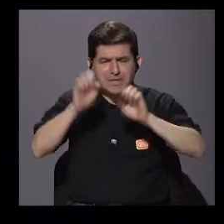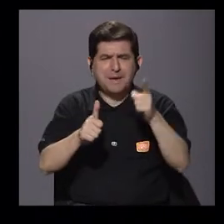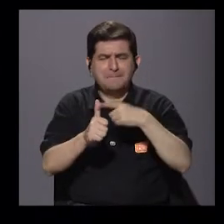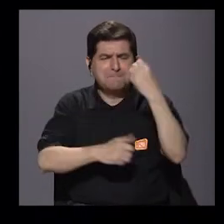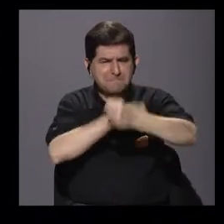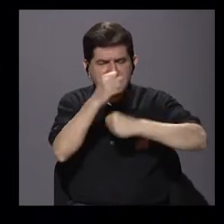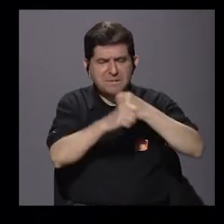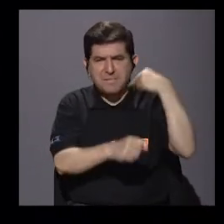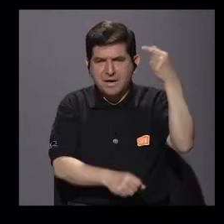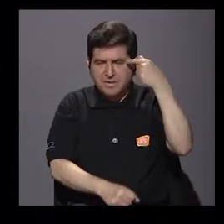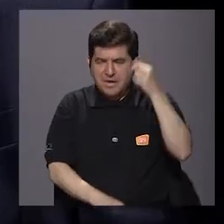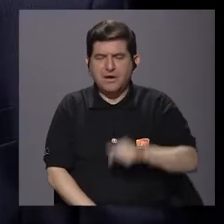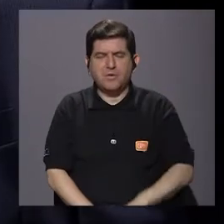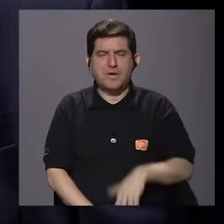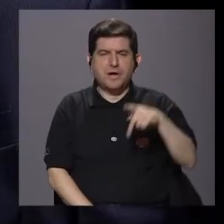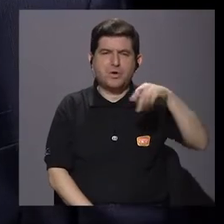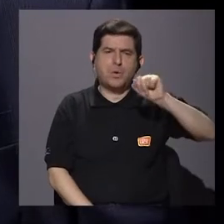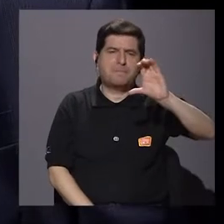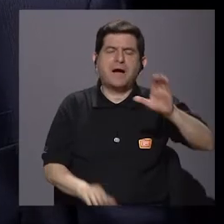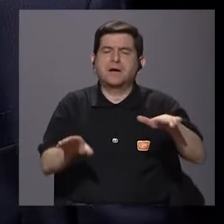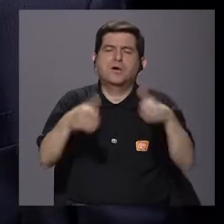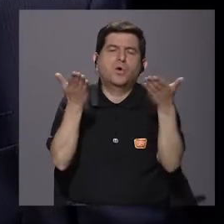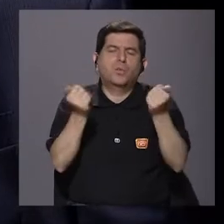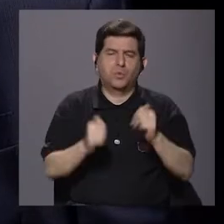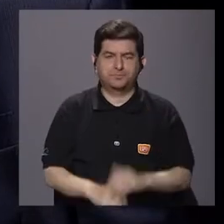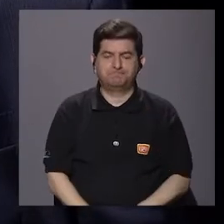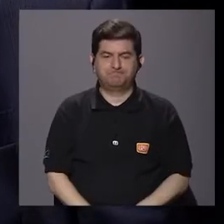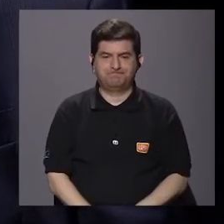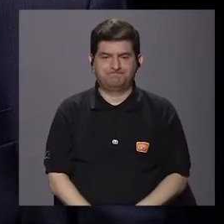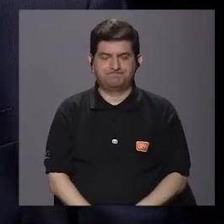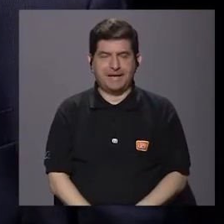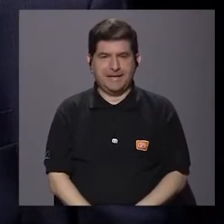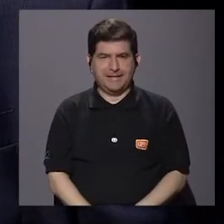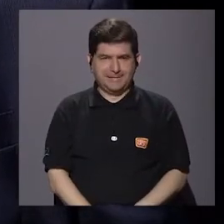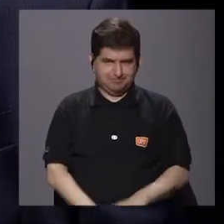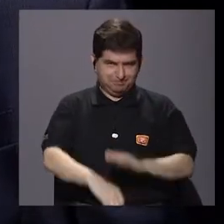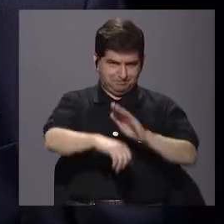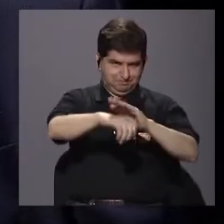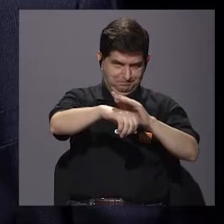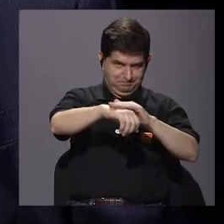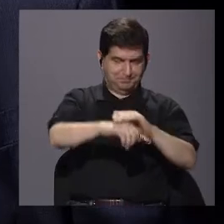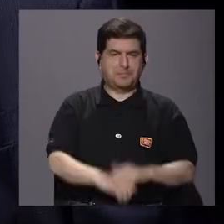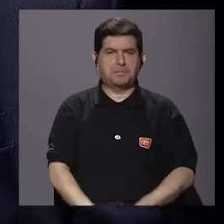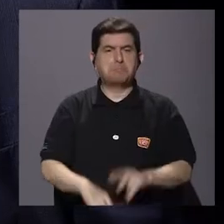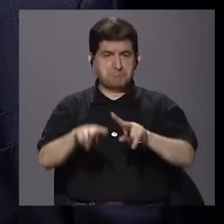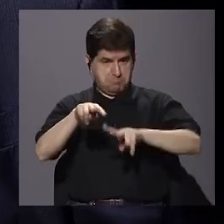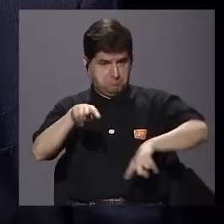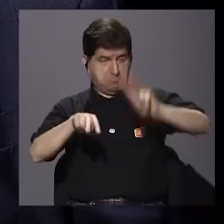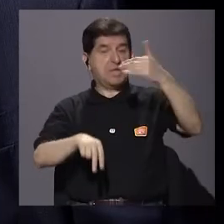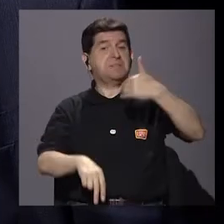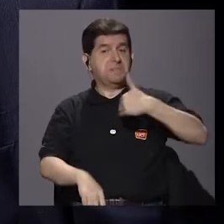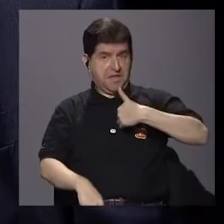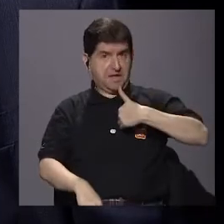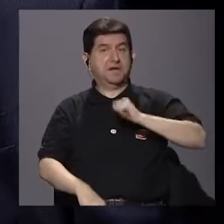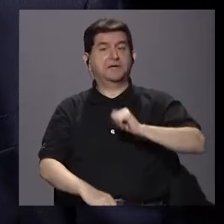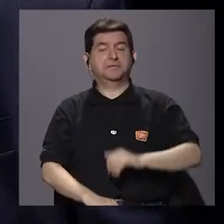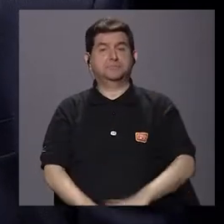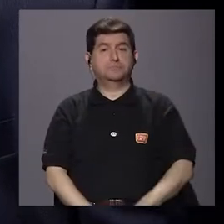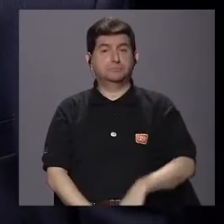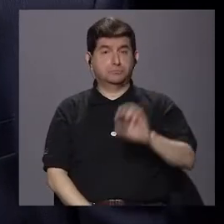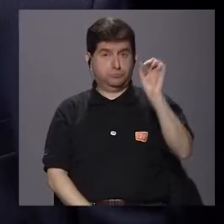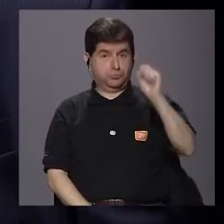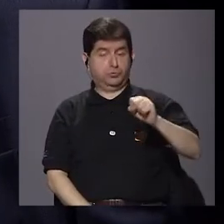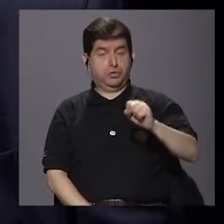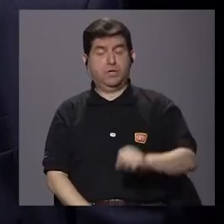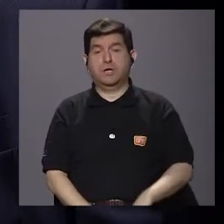primer año de los ministros para que bueno vamos a ver ha tenido una gran ventaja una ventaja